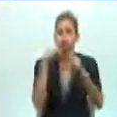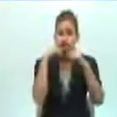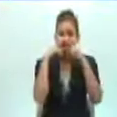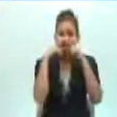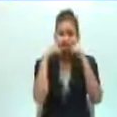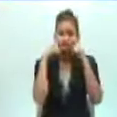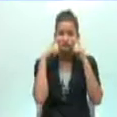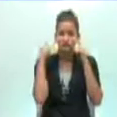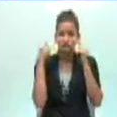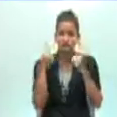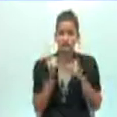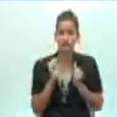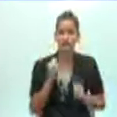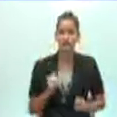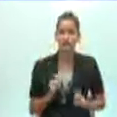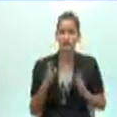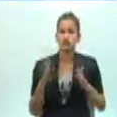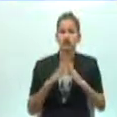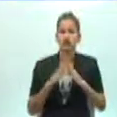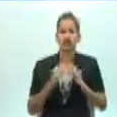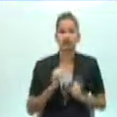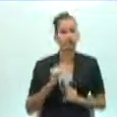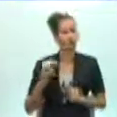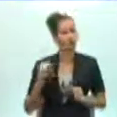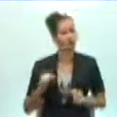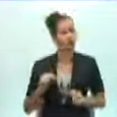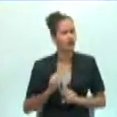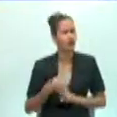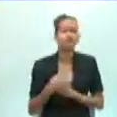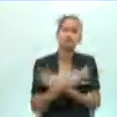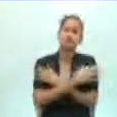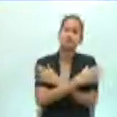que nosotros desde acá le enviamos un gran abrazo